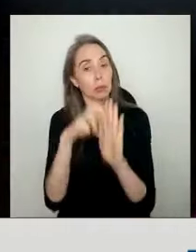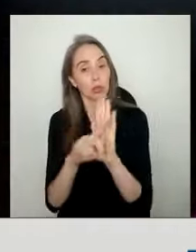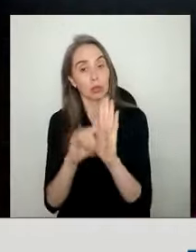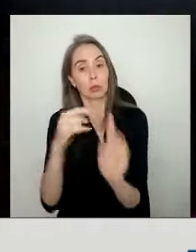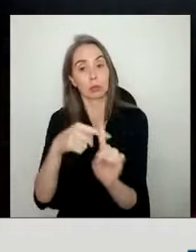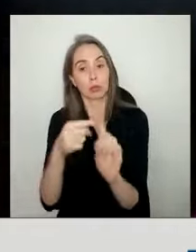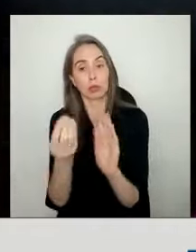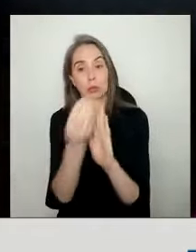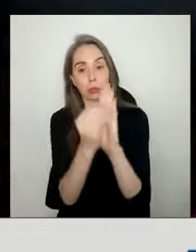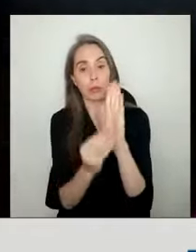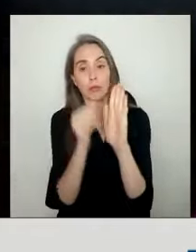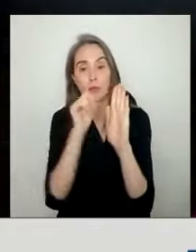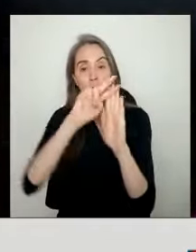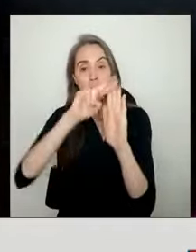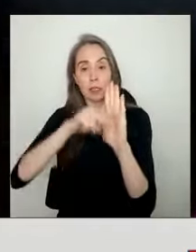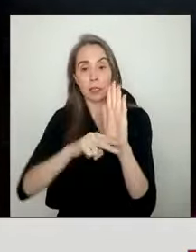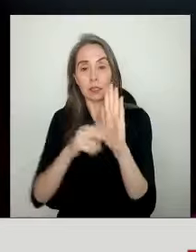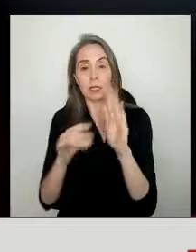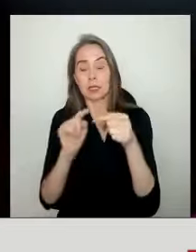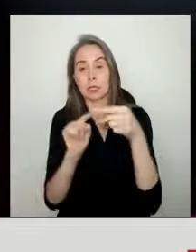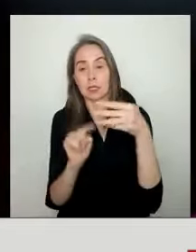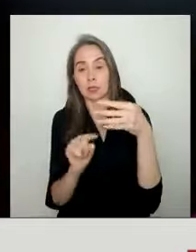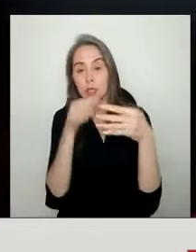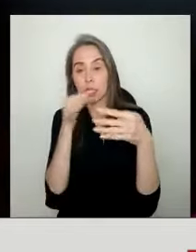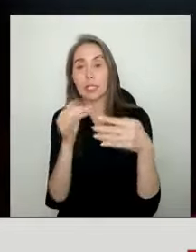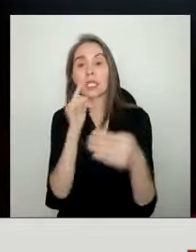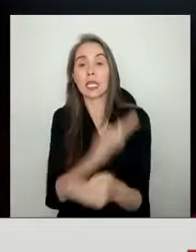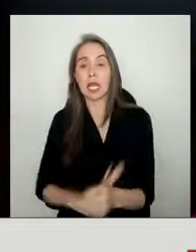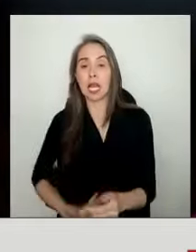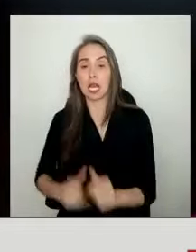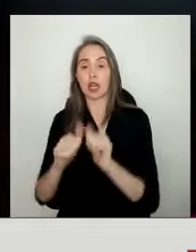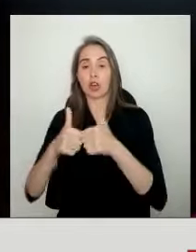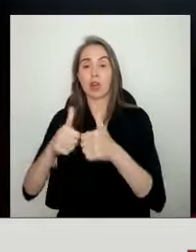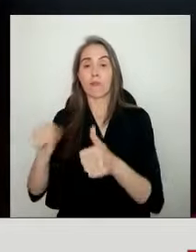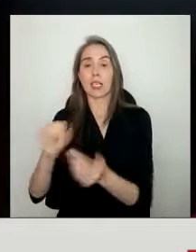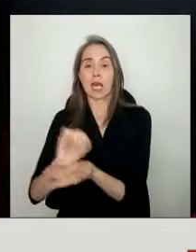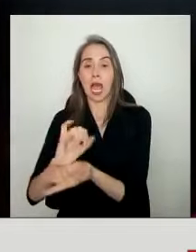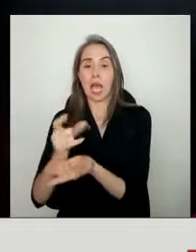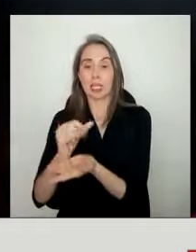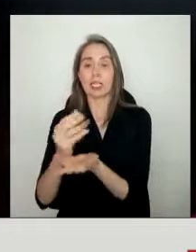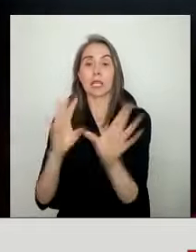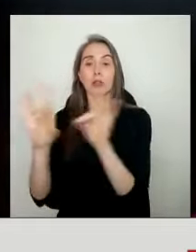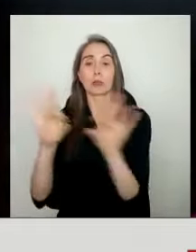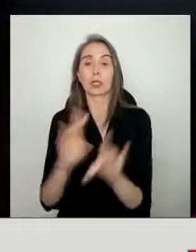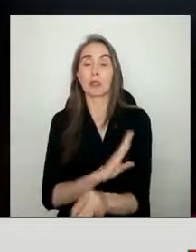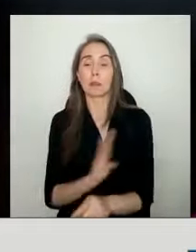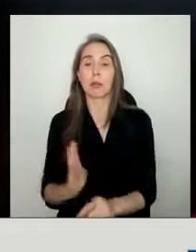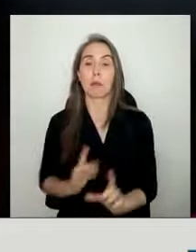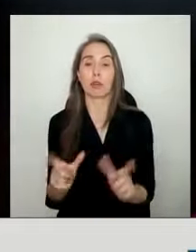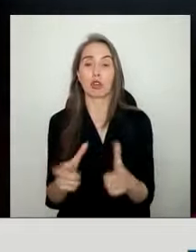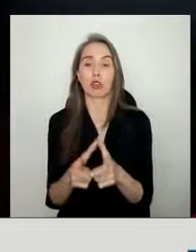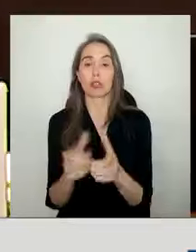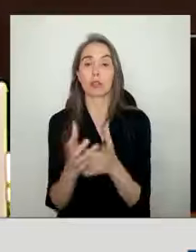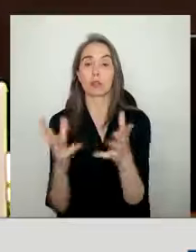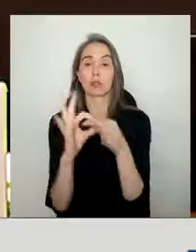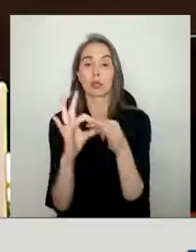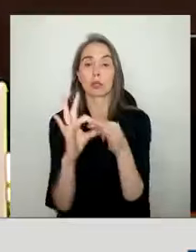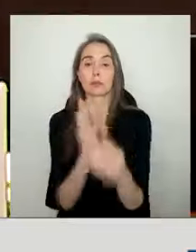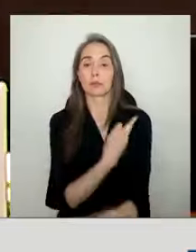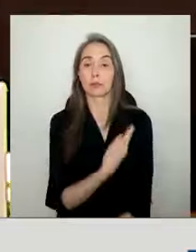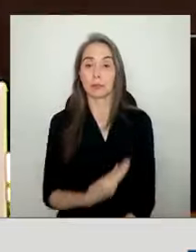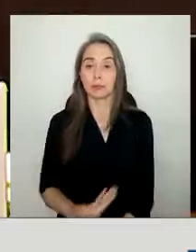énfasis en los aspectos que ya he destacado gobernanza y forma de Designar los consejeros Muchas gracias presidenta